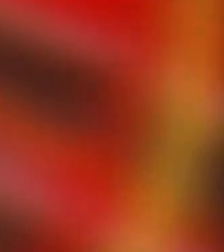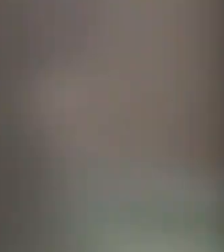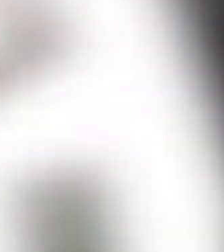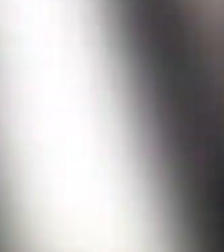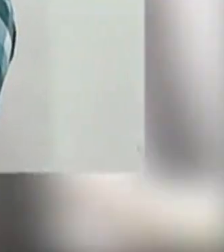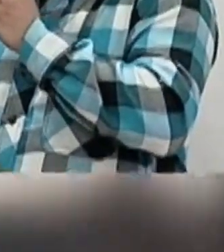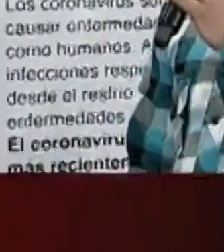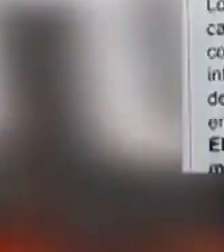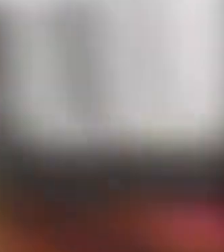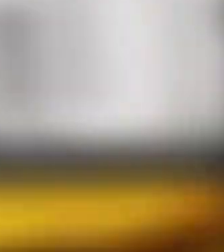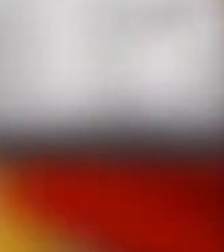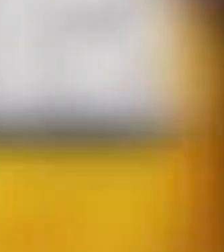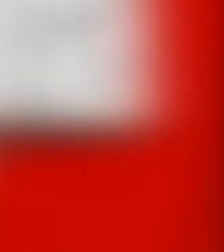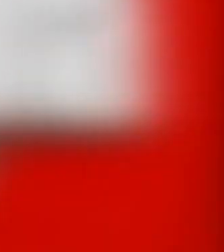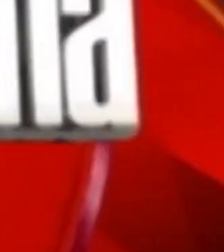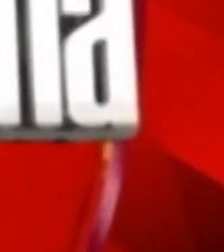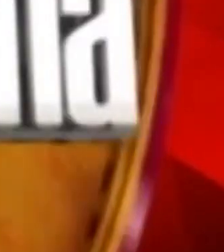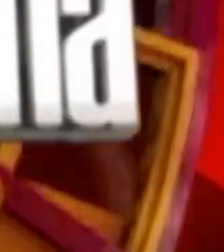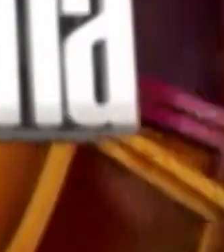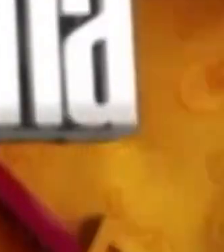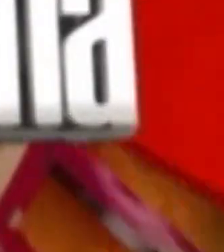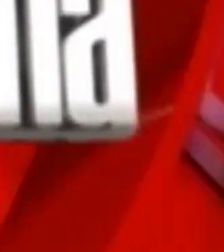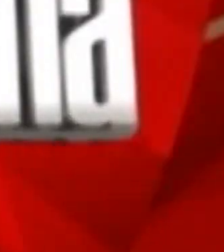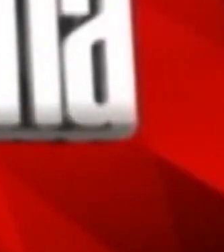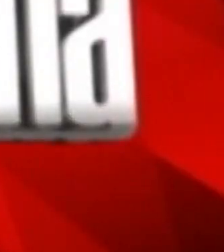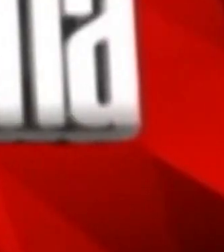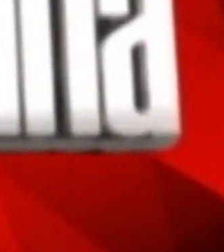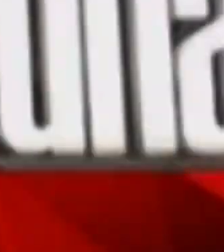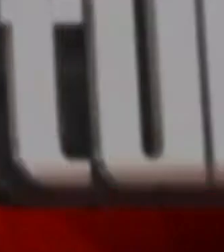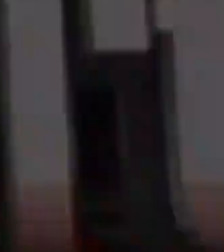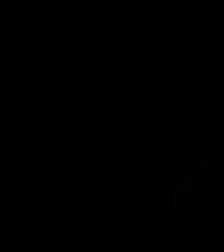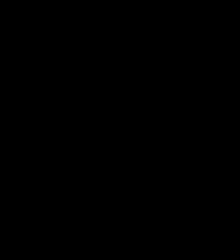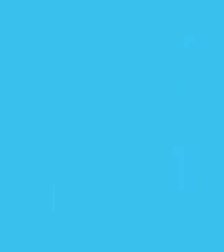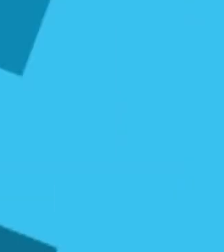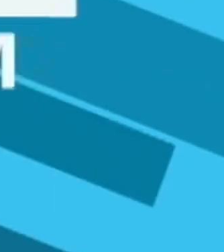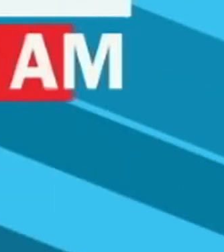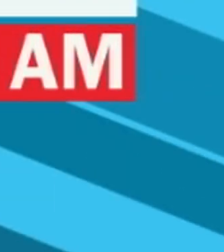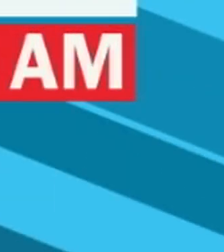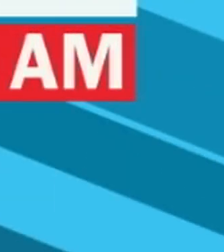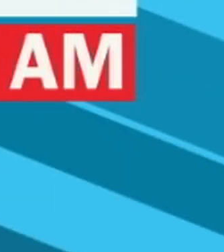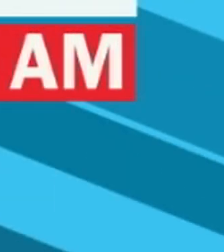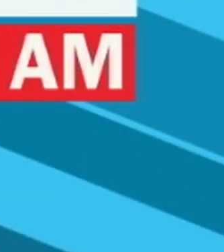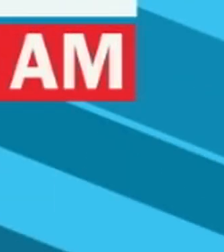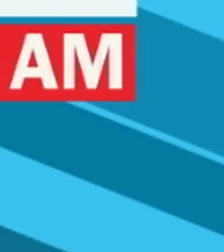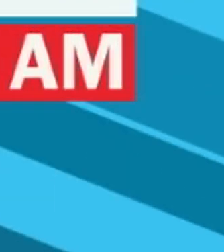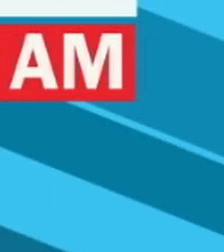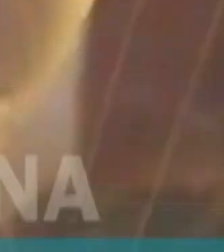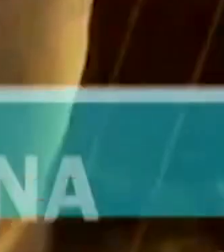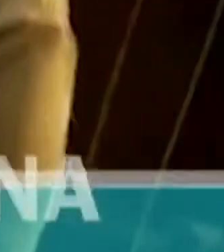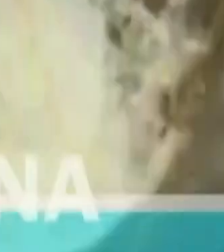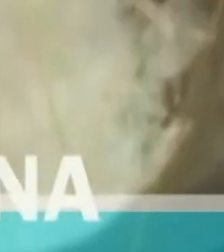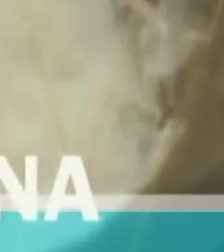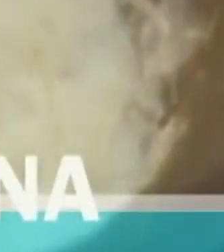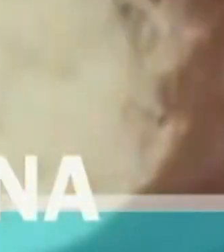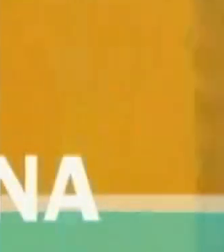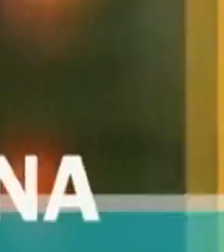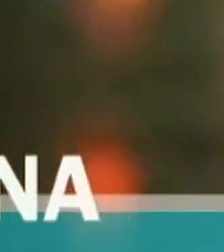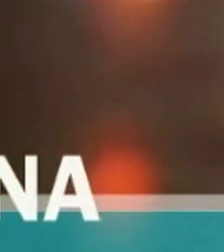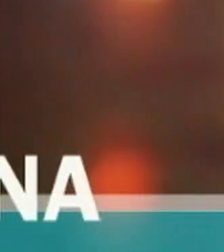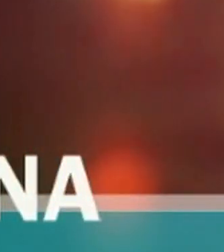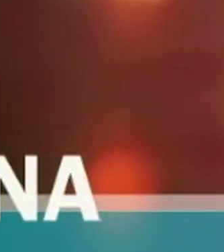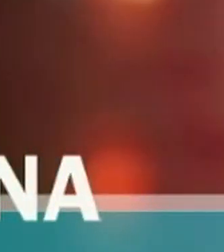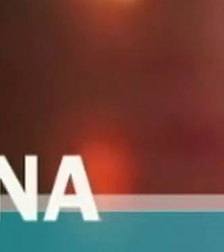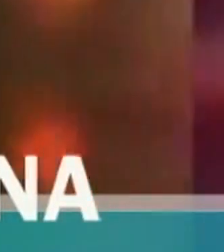Junta de Protección Social, 175 años de hacer el bien. Todos los sábados, la gastronomía y